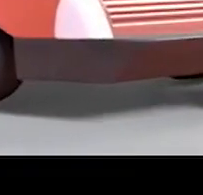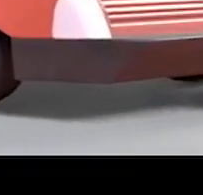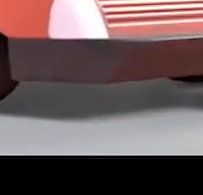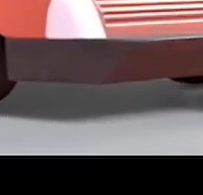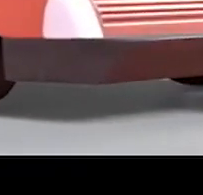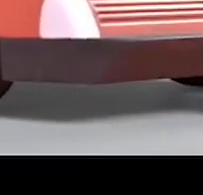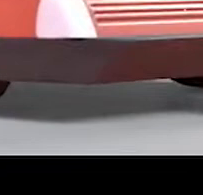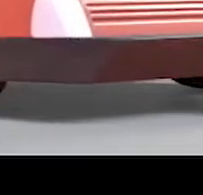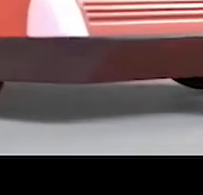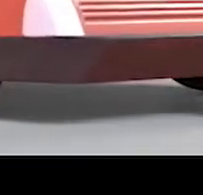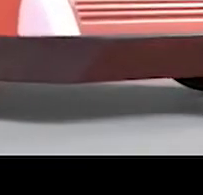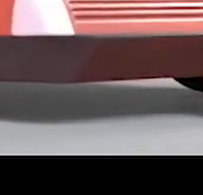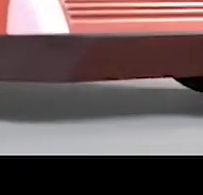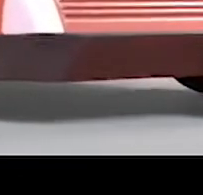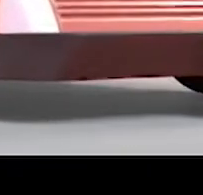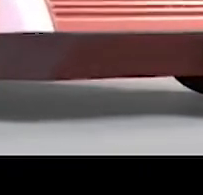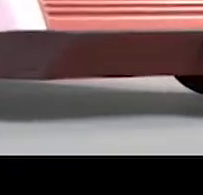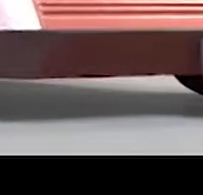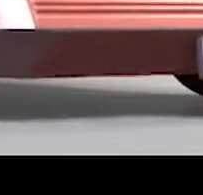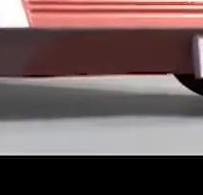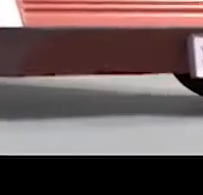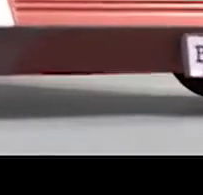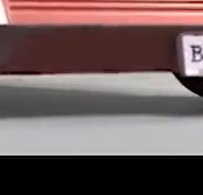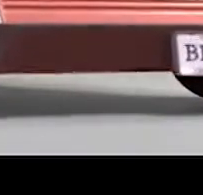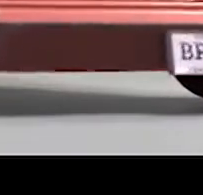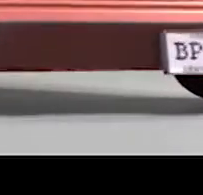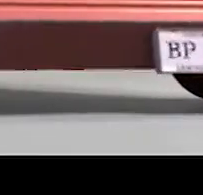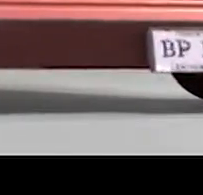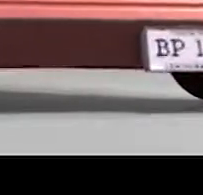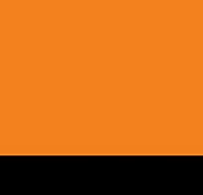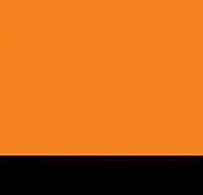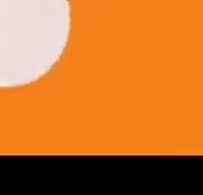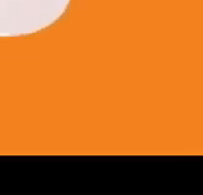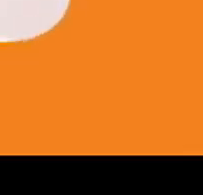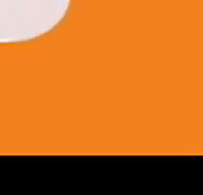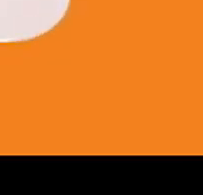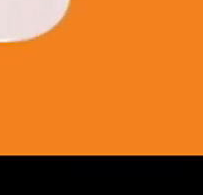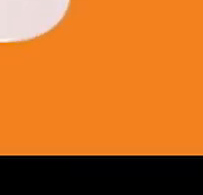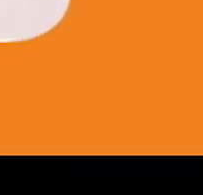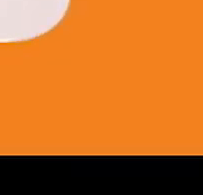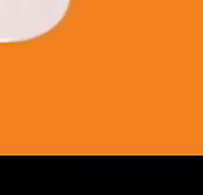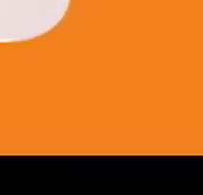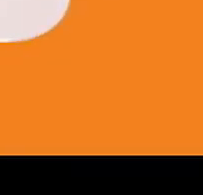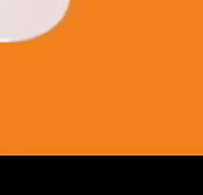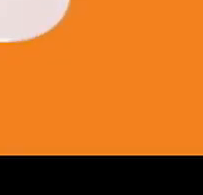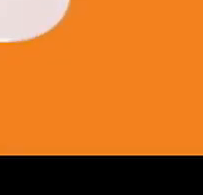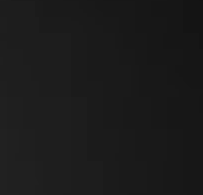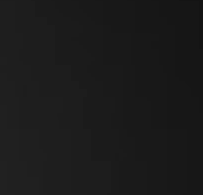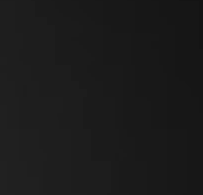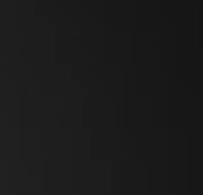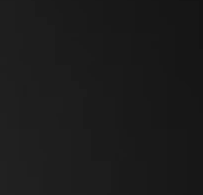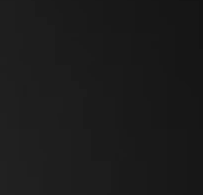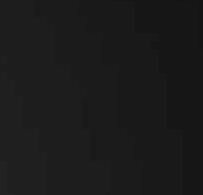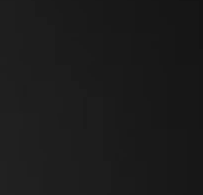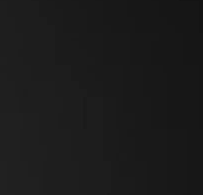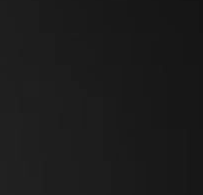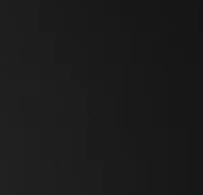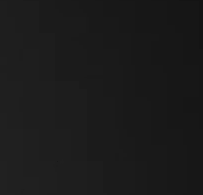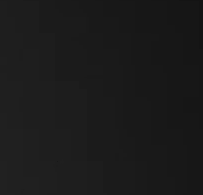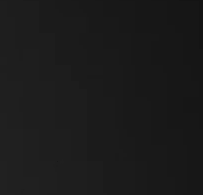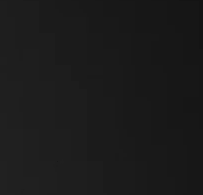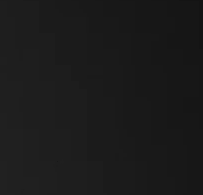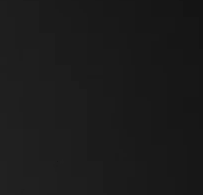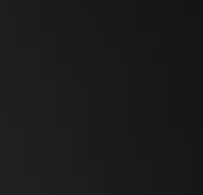que ellos, yo disfruto los beneficios de ahorrar con el Banco Popular. ¡Solicite el suyo ya!